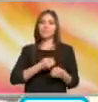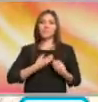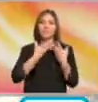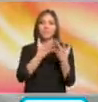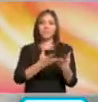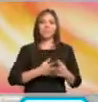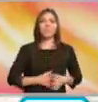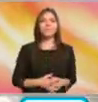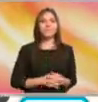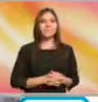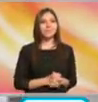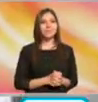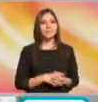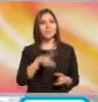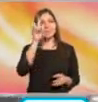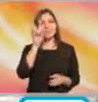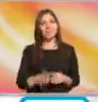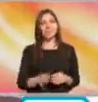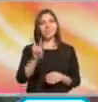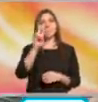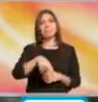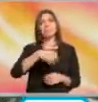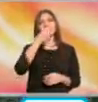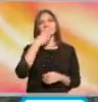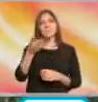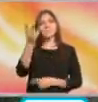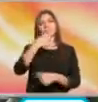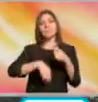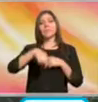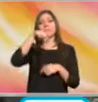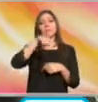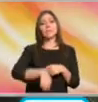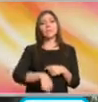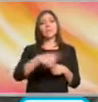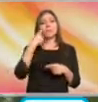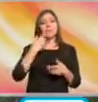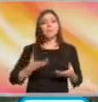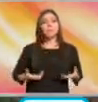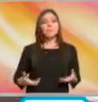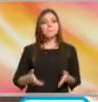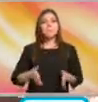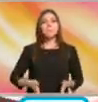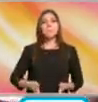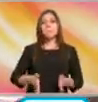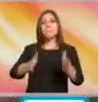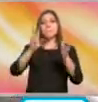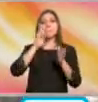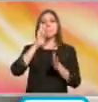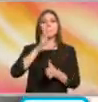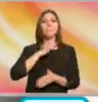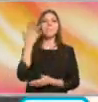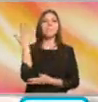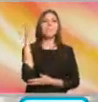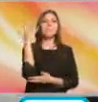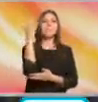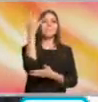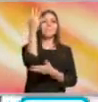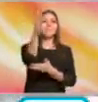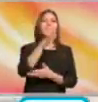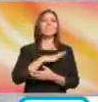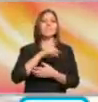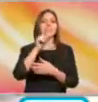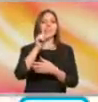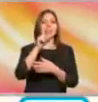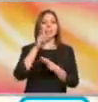Alberto, ¿a poco no es una delicia venir en este pasillo y ver cómo está arbolado todo con sus fuentes? Y